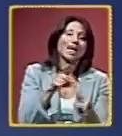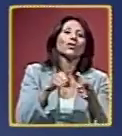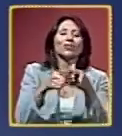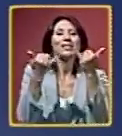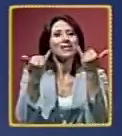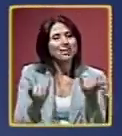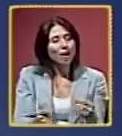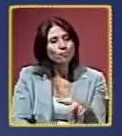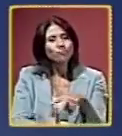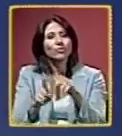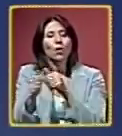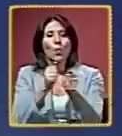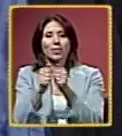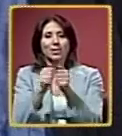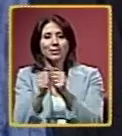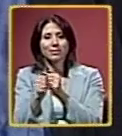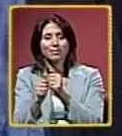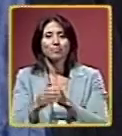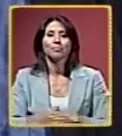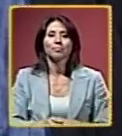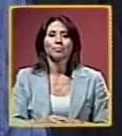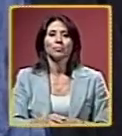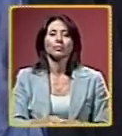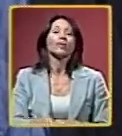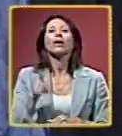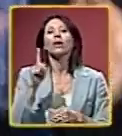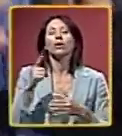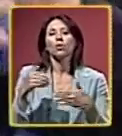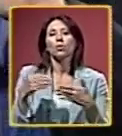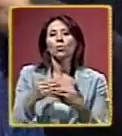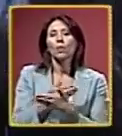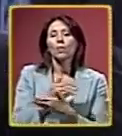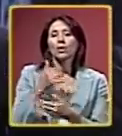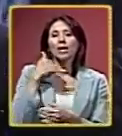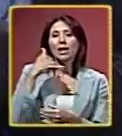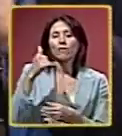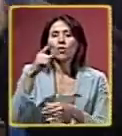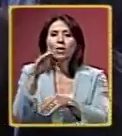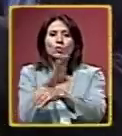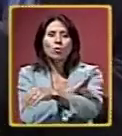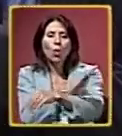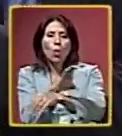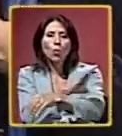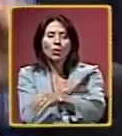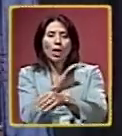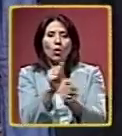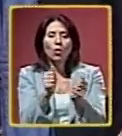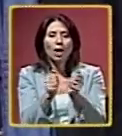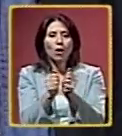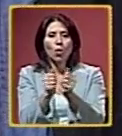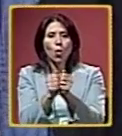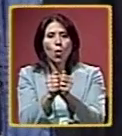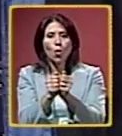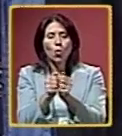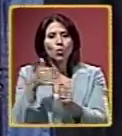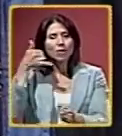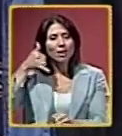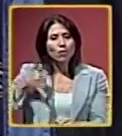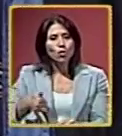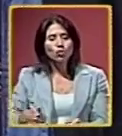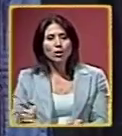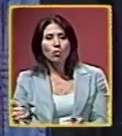están abiertos. Un nuevo teléfono que es una computadora con un teléfono celular